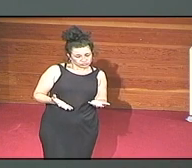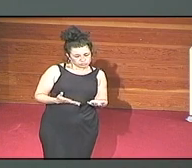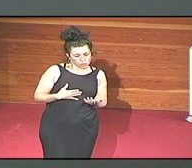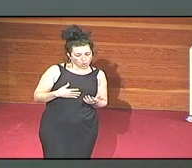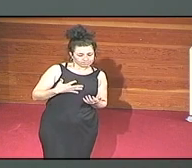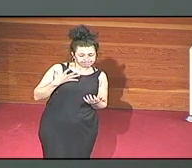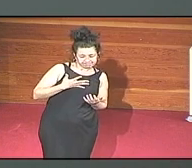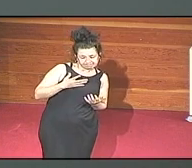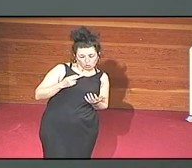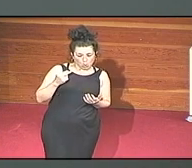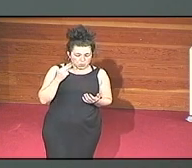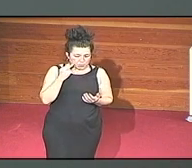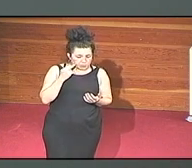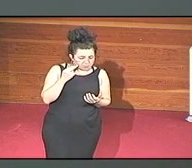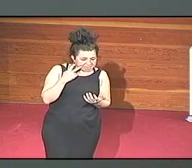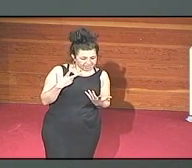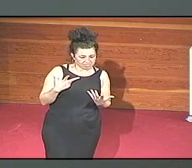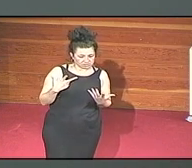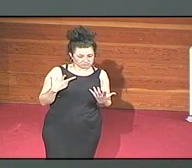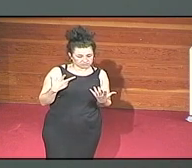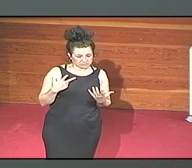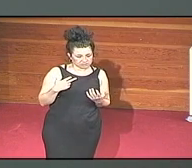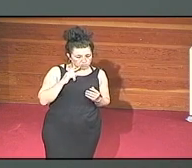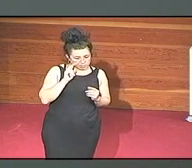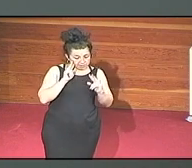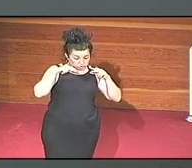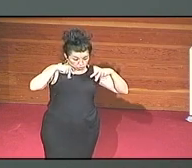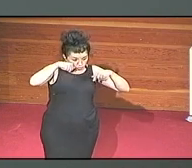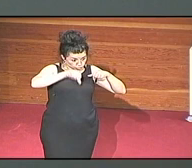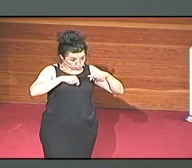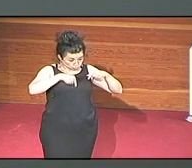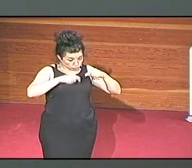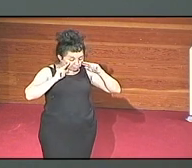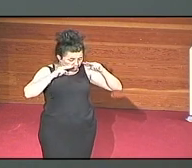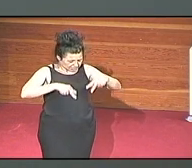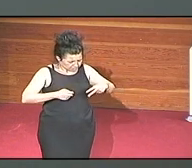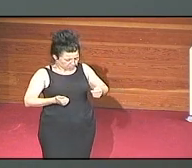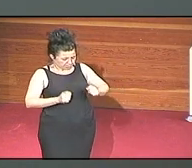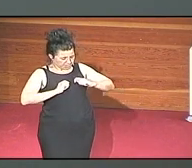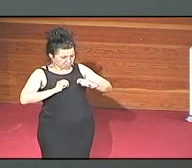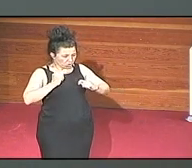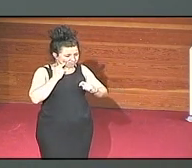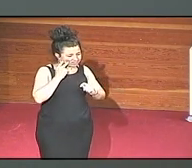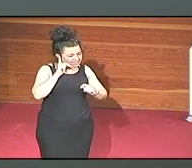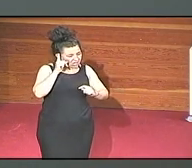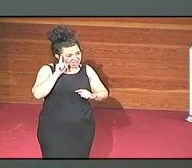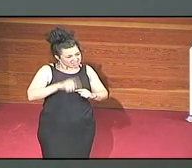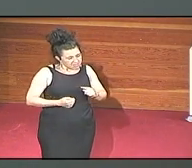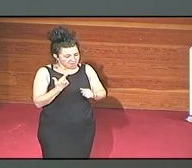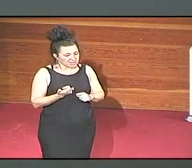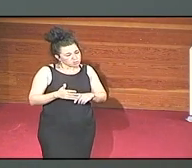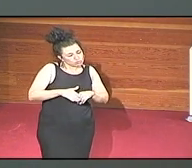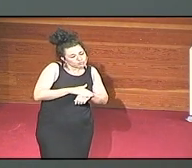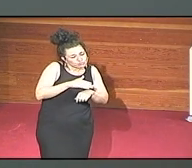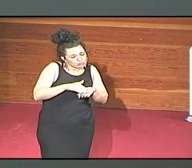miedo ese temor que nos acompaña cada vez que se mira hacia el sur otras veces también con un paternalismo quizá desde la